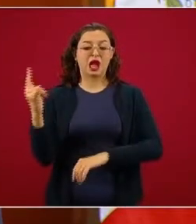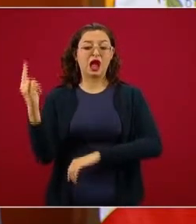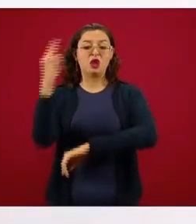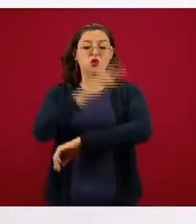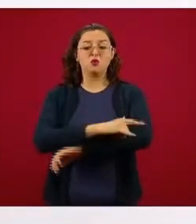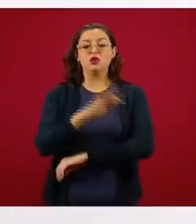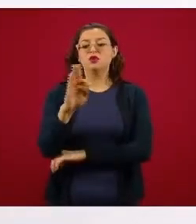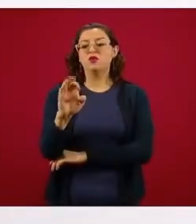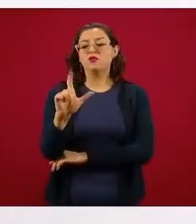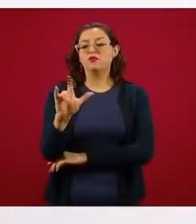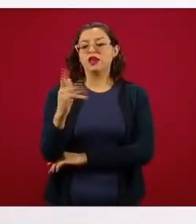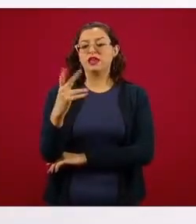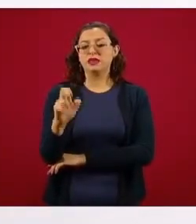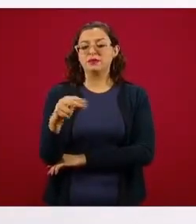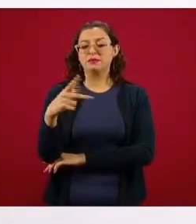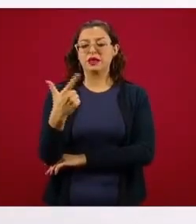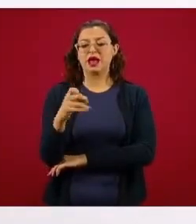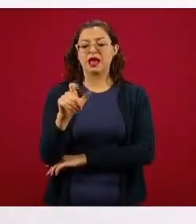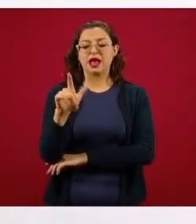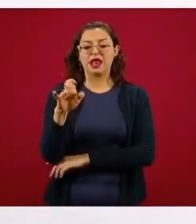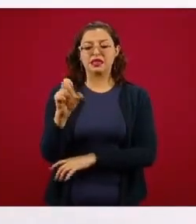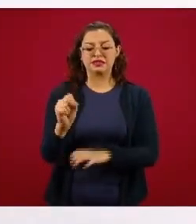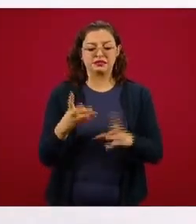Ángeles nos va a costar